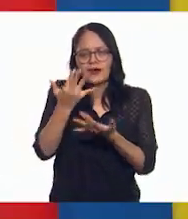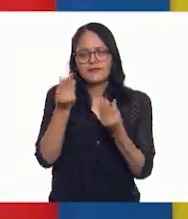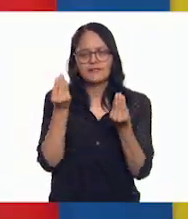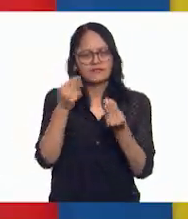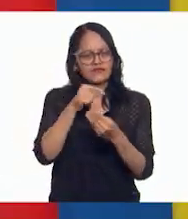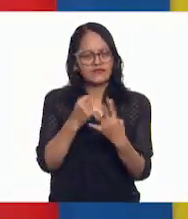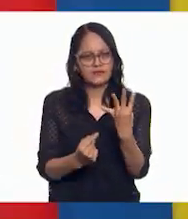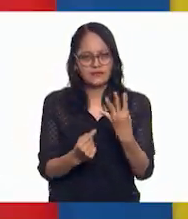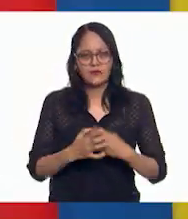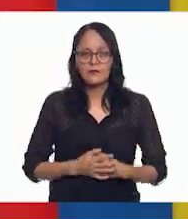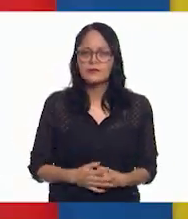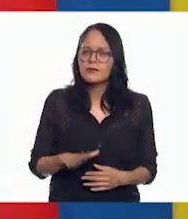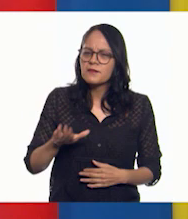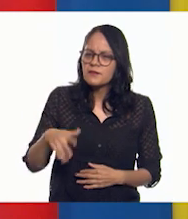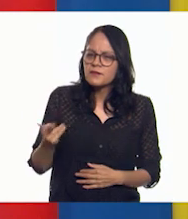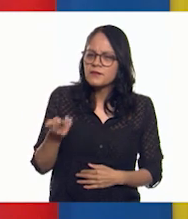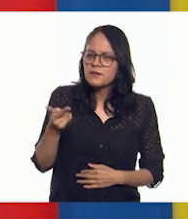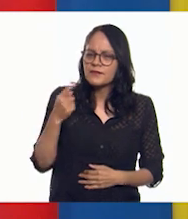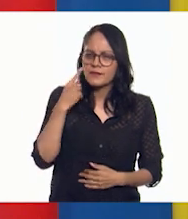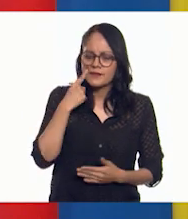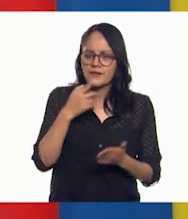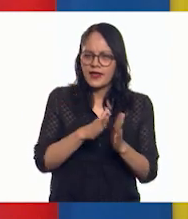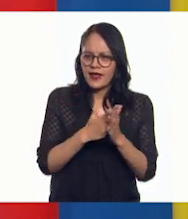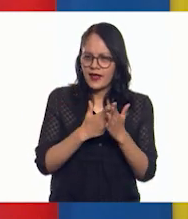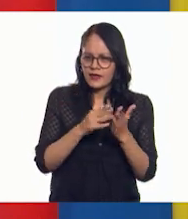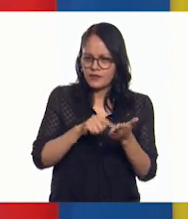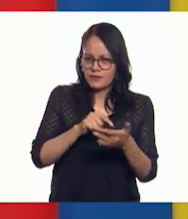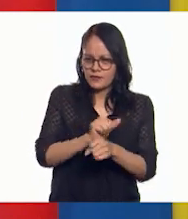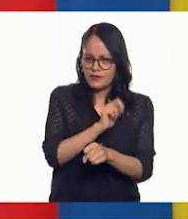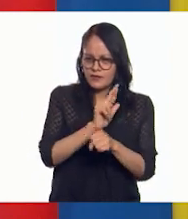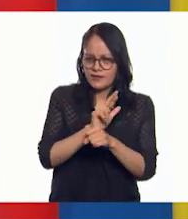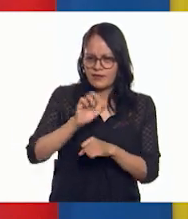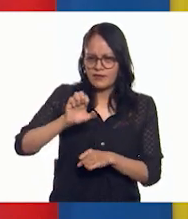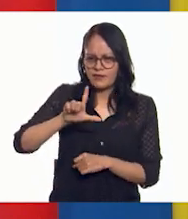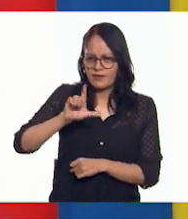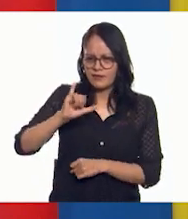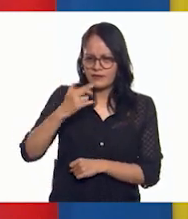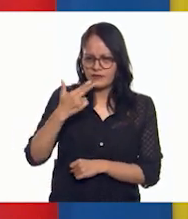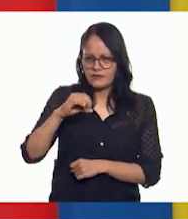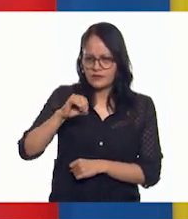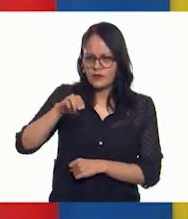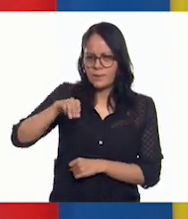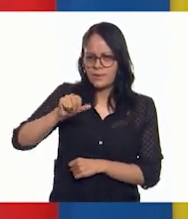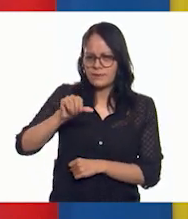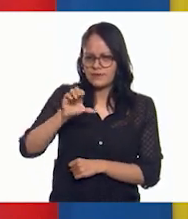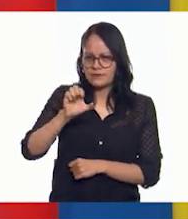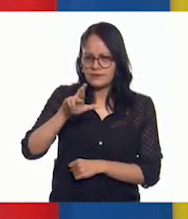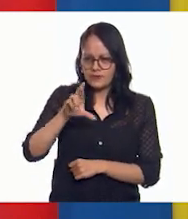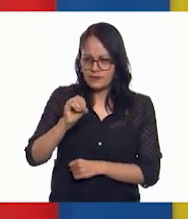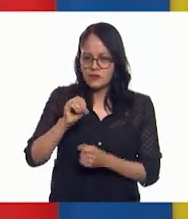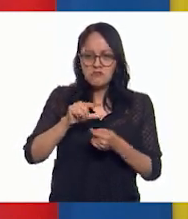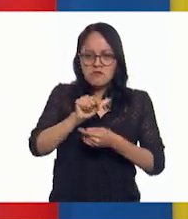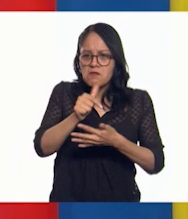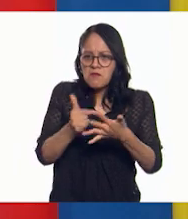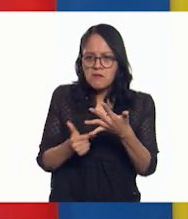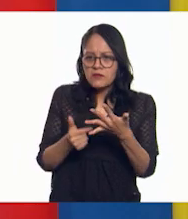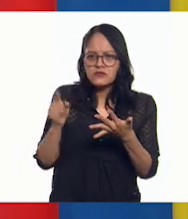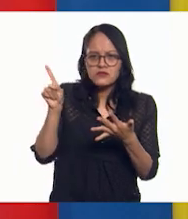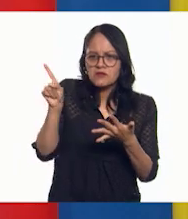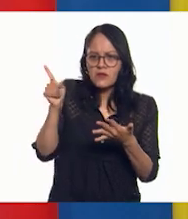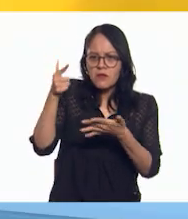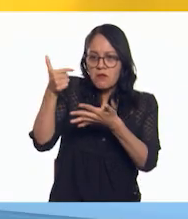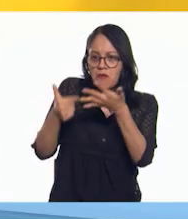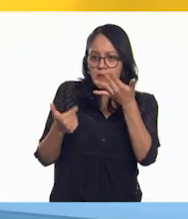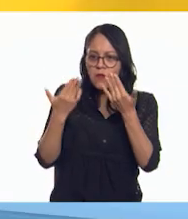una duda. ¿Por qué no aparece Alichu Macero, de quien leímos Poema de Amorosa Raíz, en la lista de integrantes de los